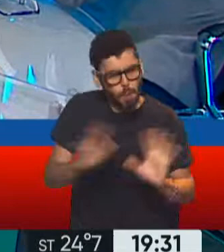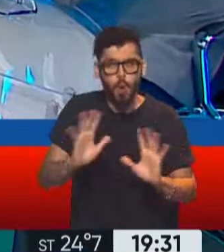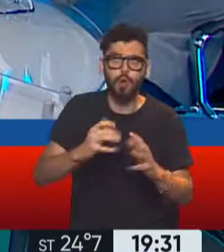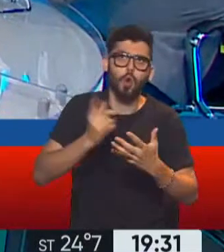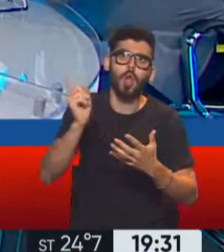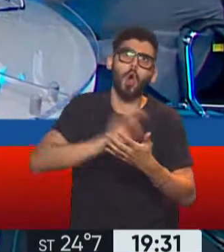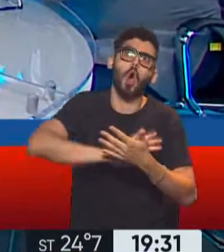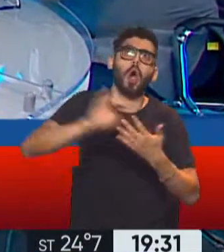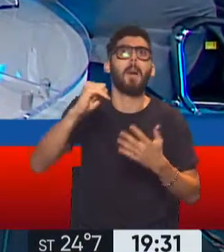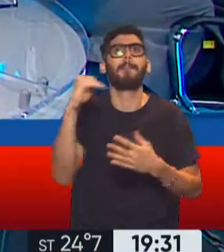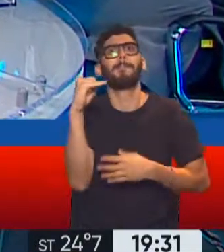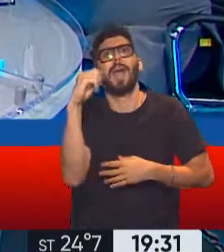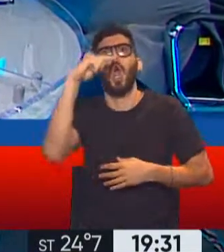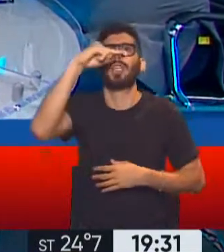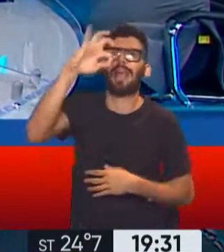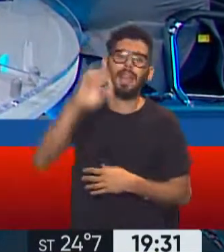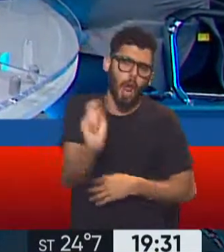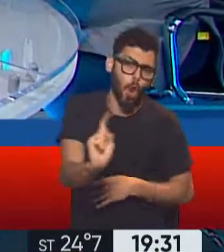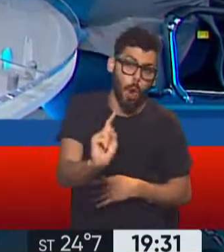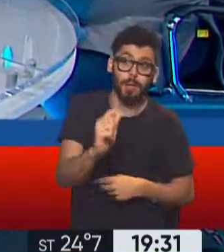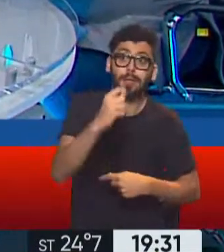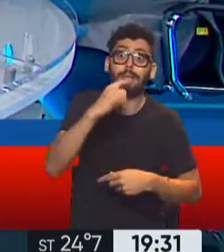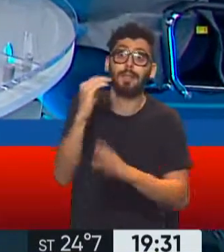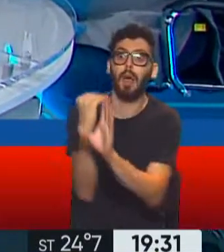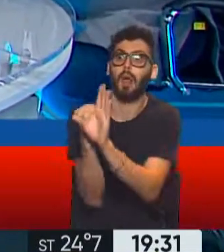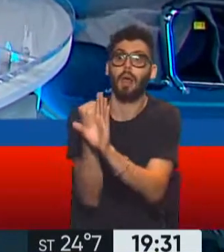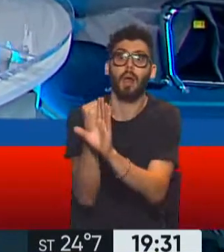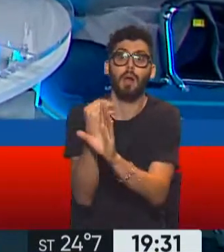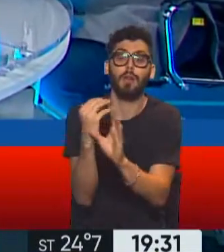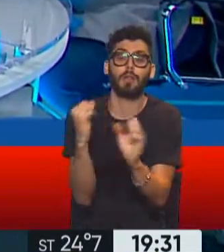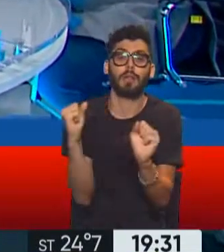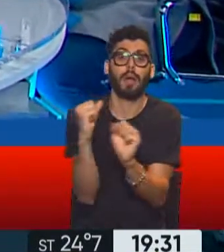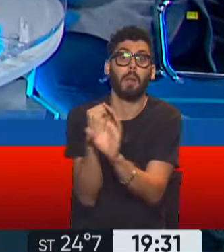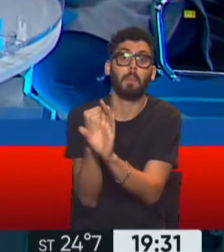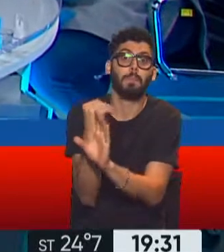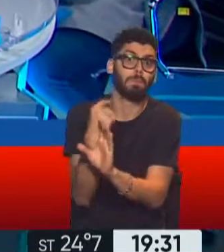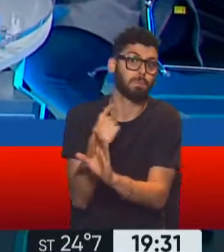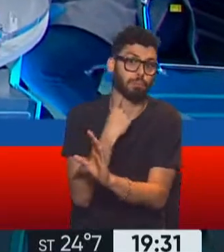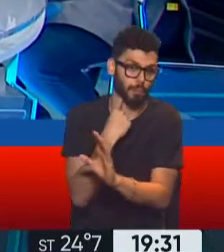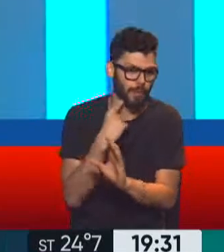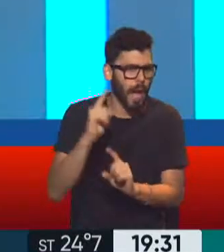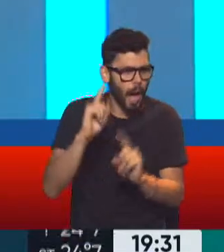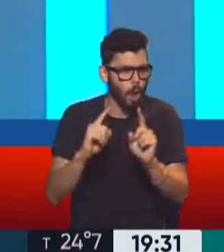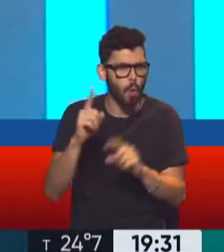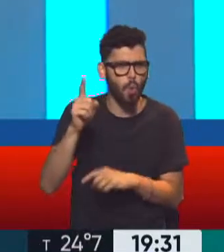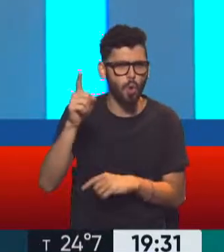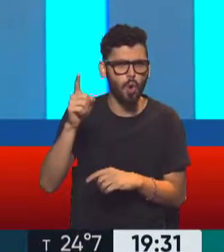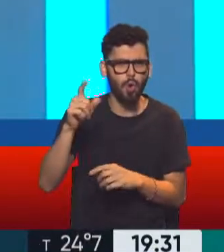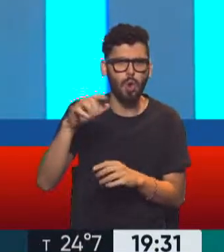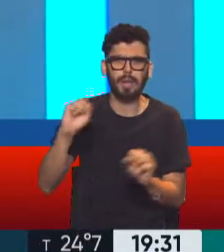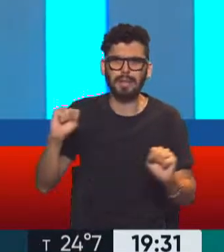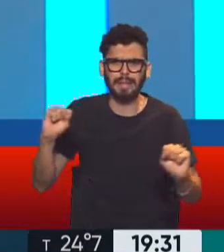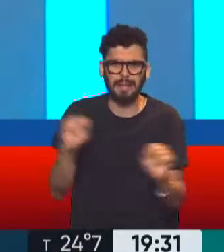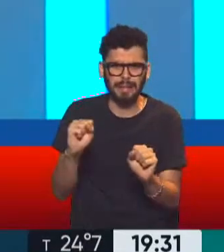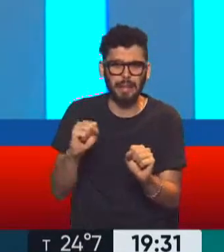No son esas a menos 70 que pueden llegar a perderse la efectividad de la vacuna con eso. ¿Qué ha pasado con cargamentos que llevaba así es. Mucho congelamiento